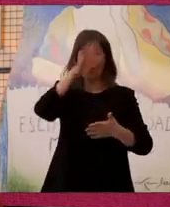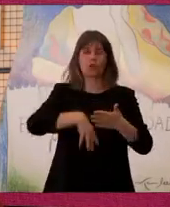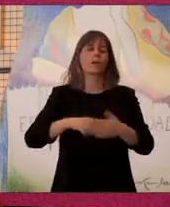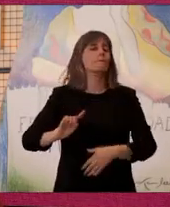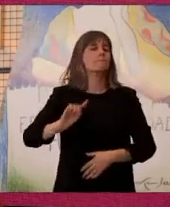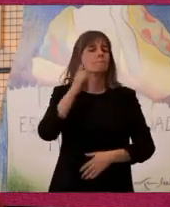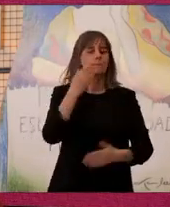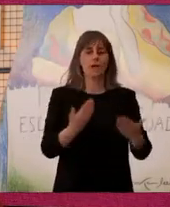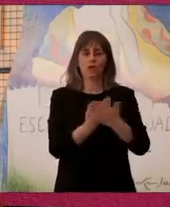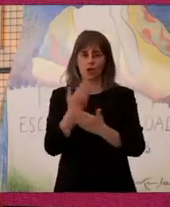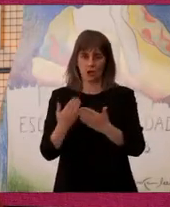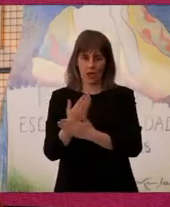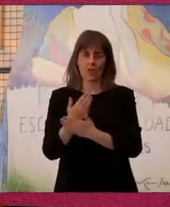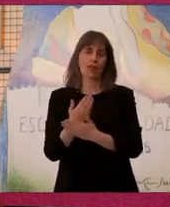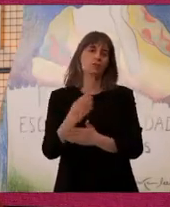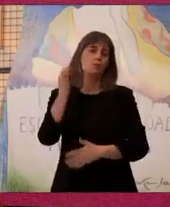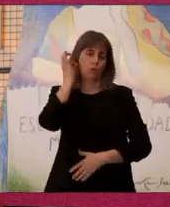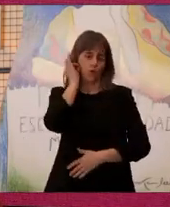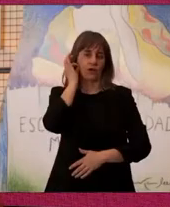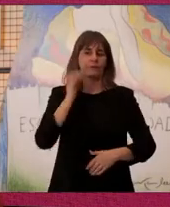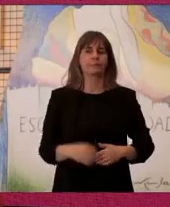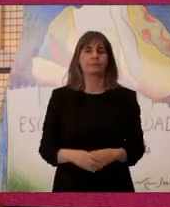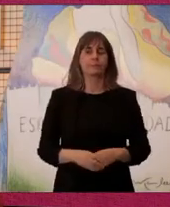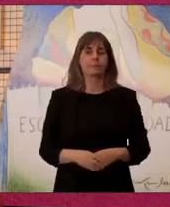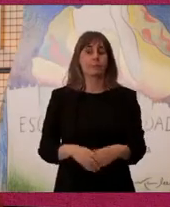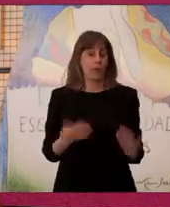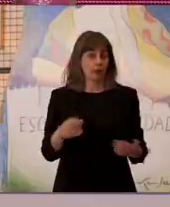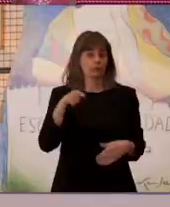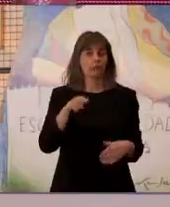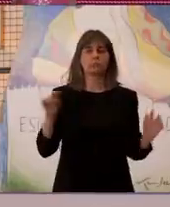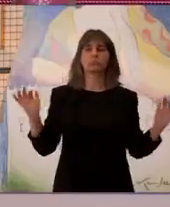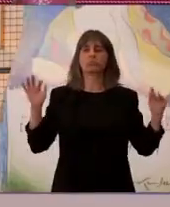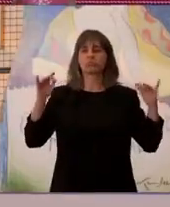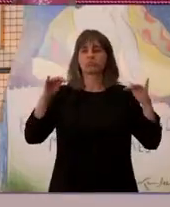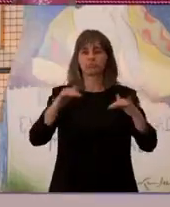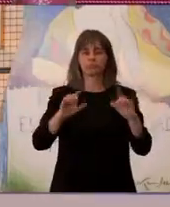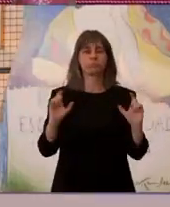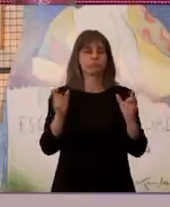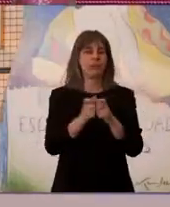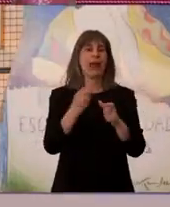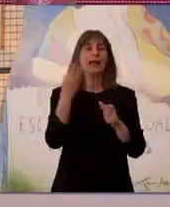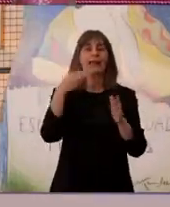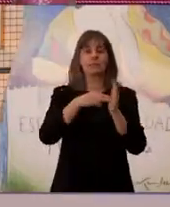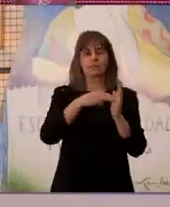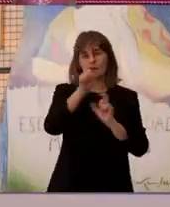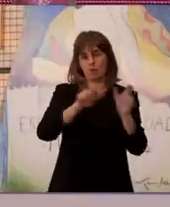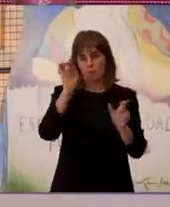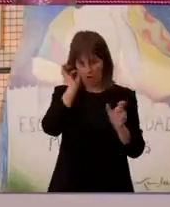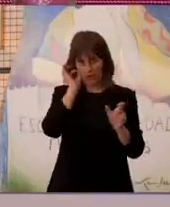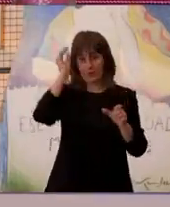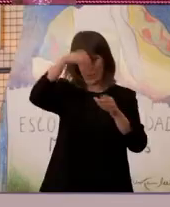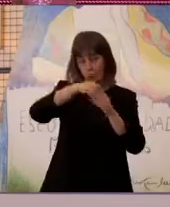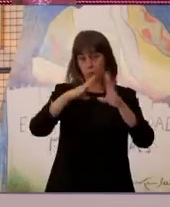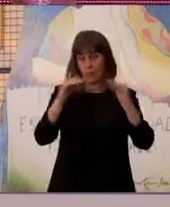jornadas de la mujer y entonces nos reunimos pues unas tres mil mujeres en la universidad de Barcelona y cuando